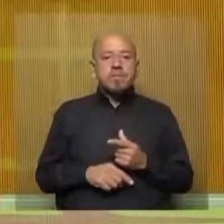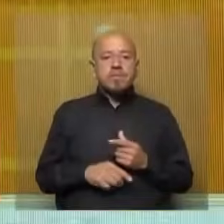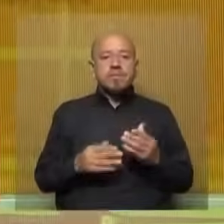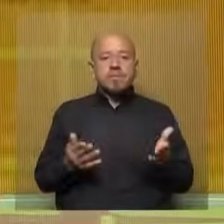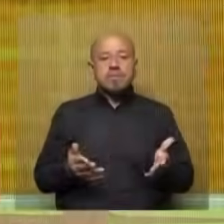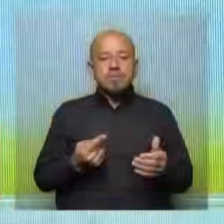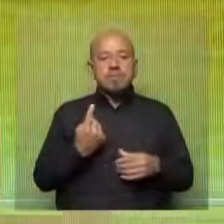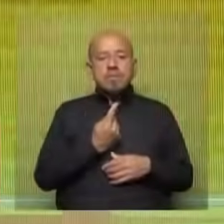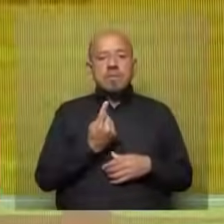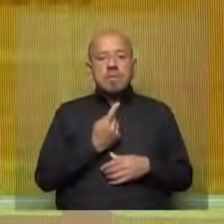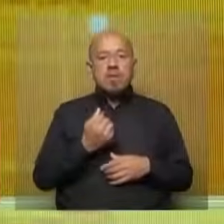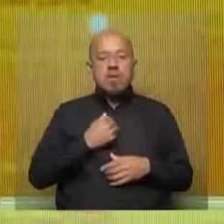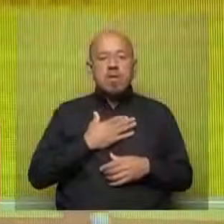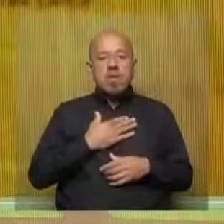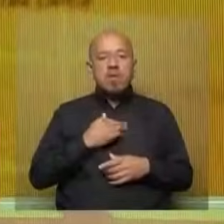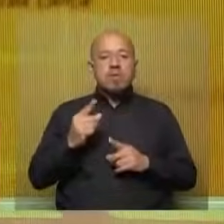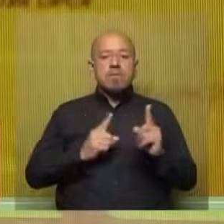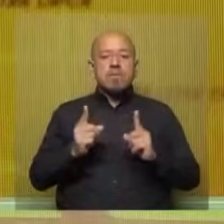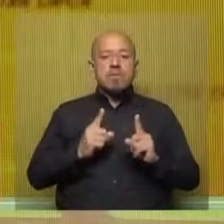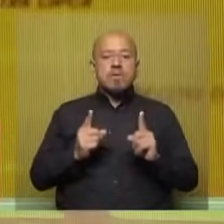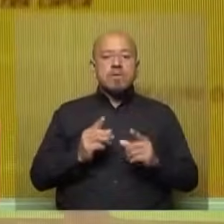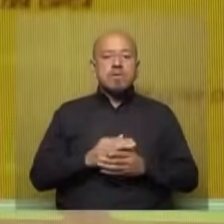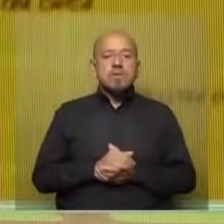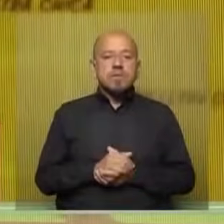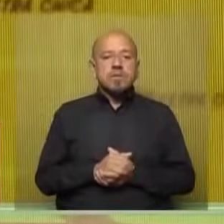La autonomía de nuestra universidad. ¿No?